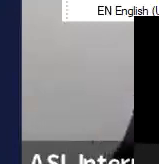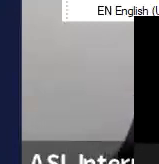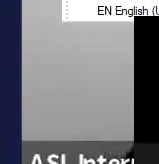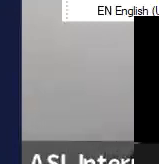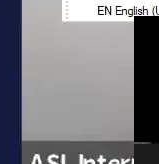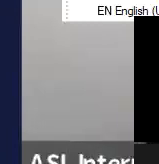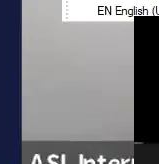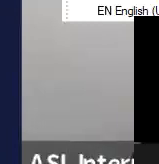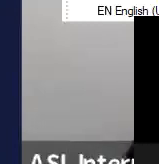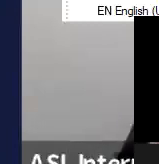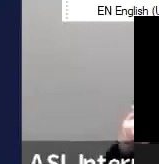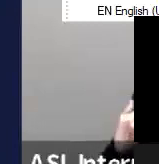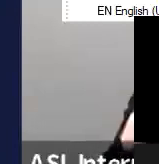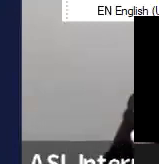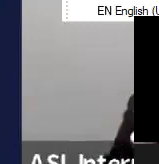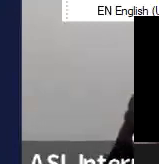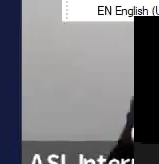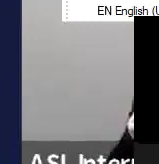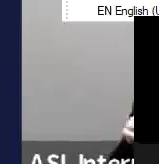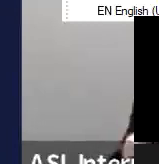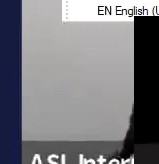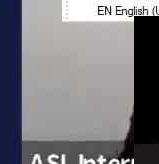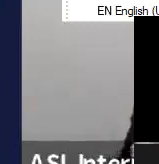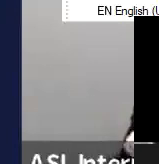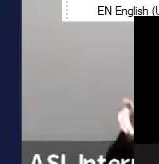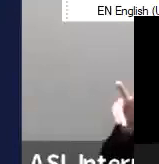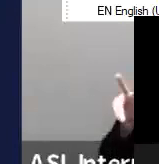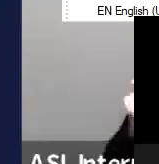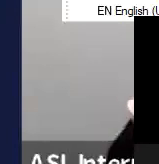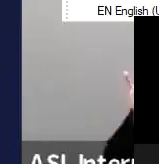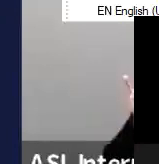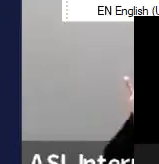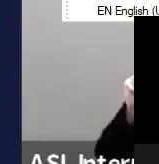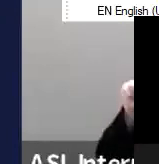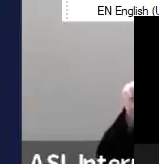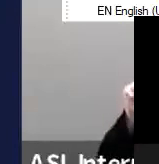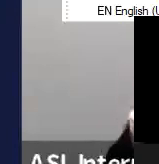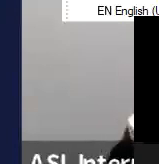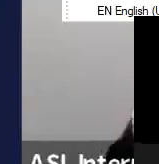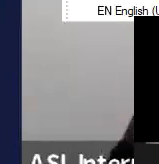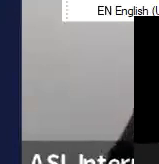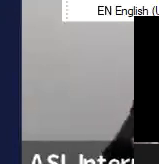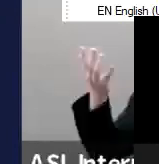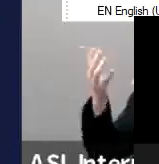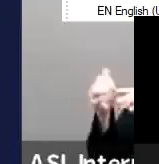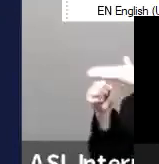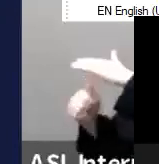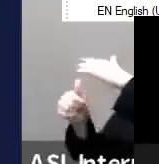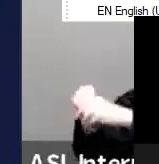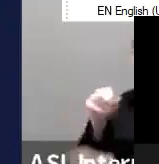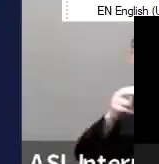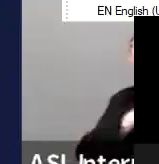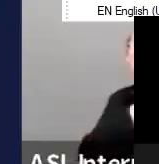hoy tenemos un total de 341 pacientes hospitalizados con